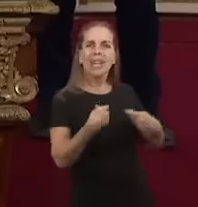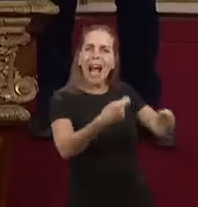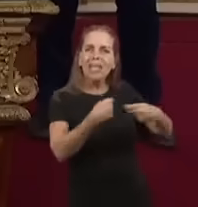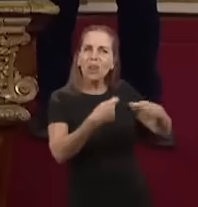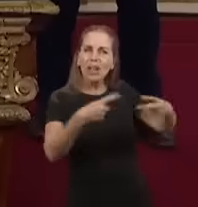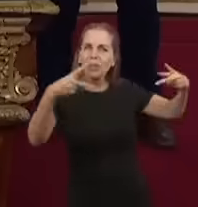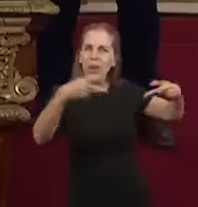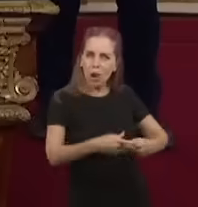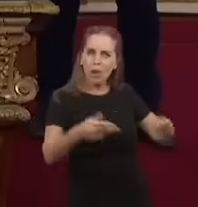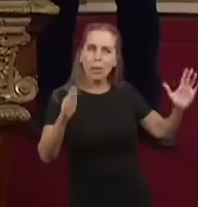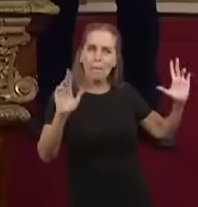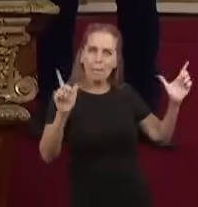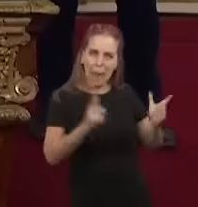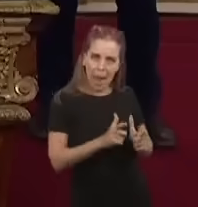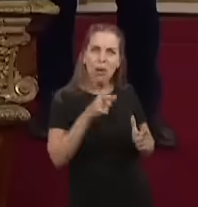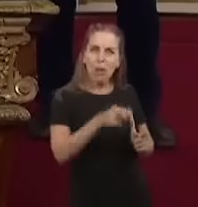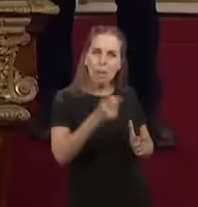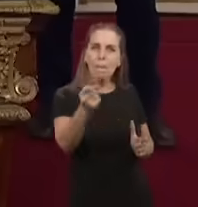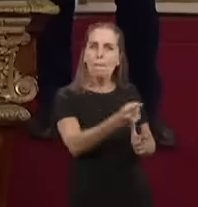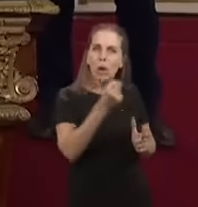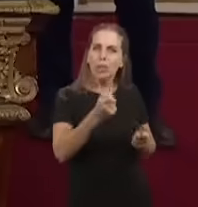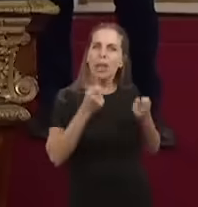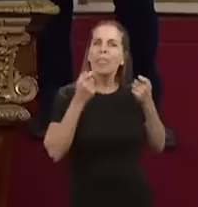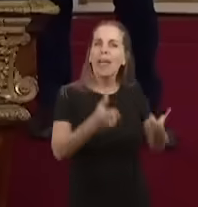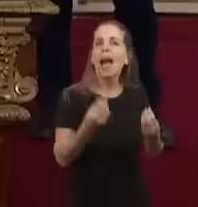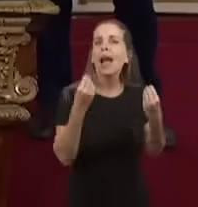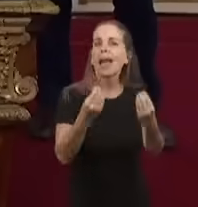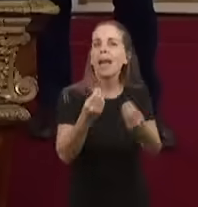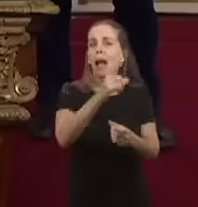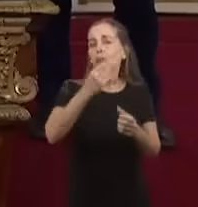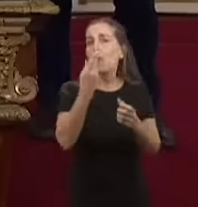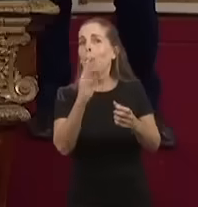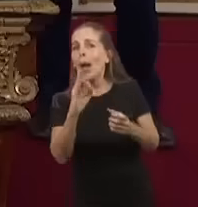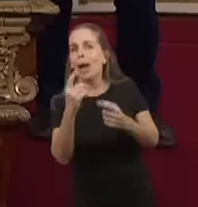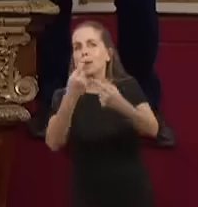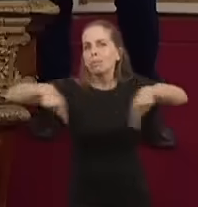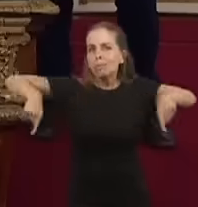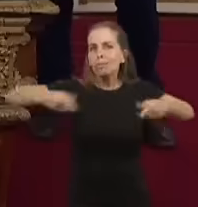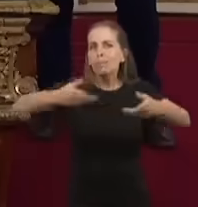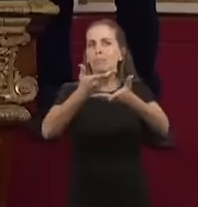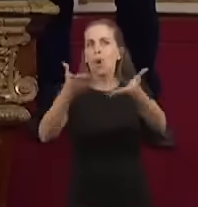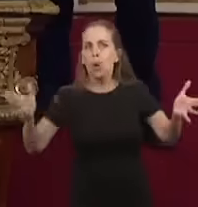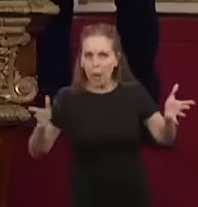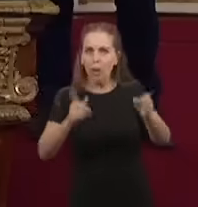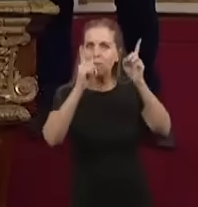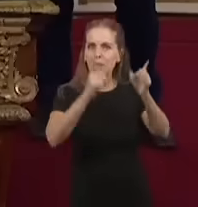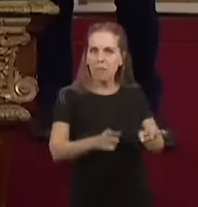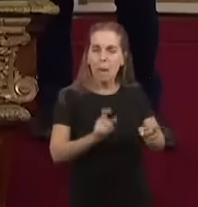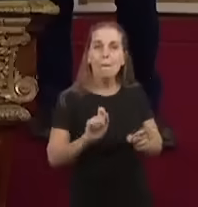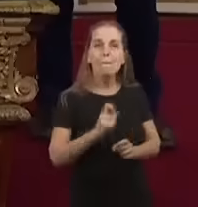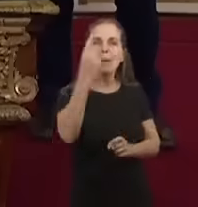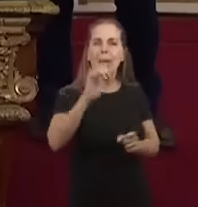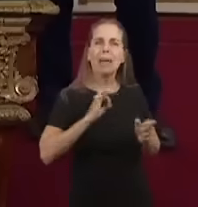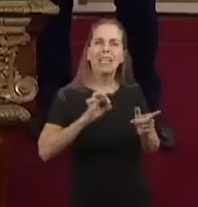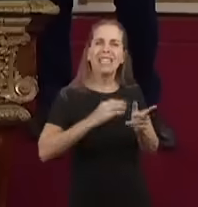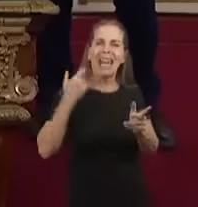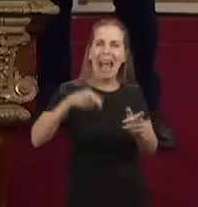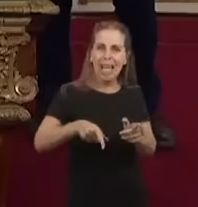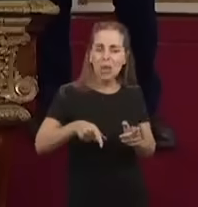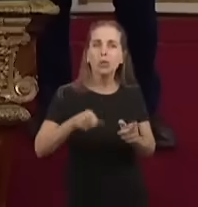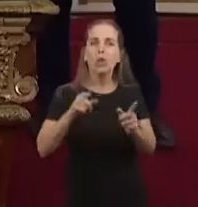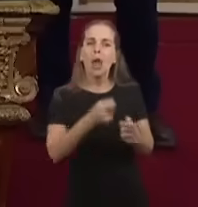extremada ente importante porque le da sostenibilidad a las cuentas públicas y porque por primera vez en mucho tiempo no se le traslada el costo